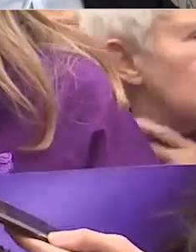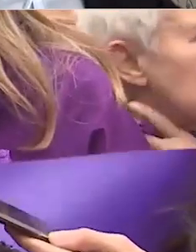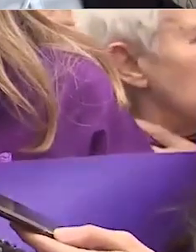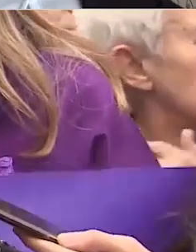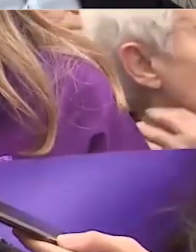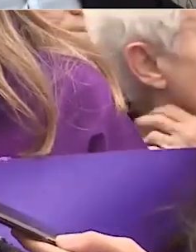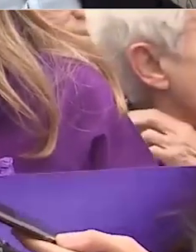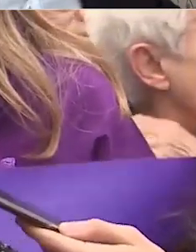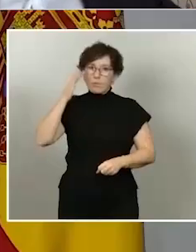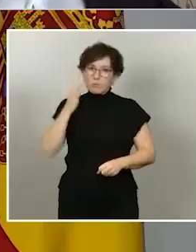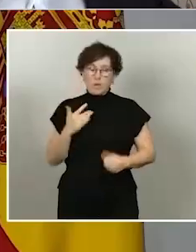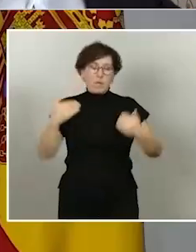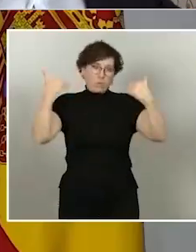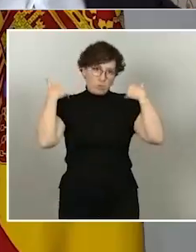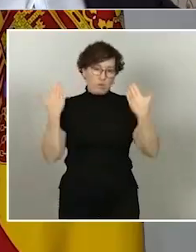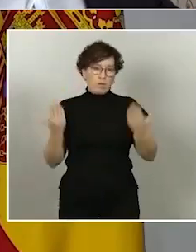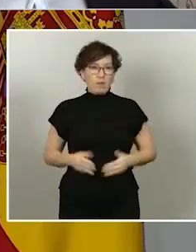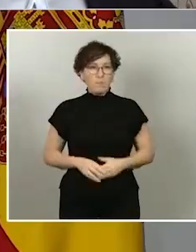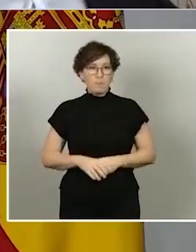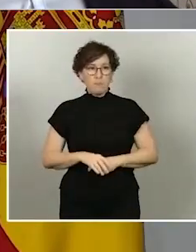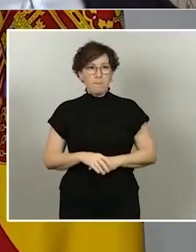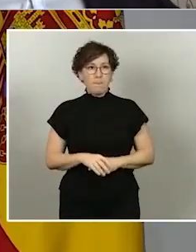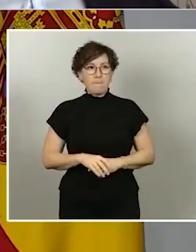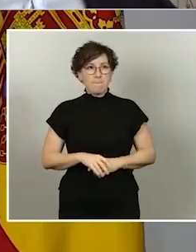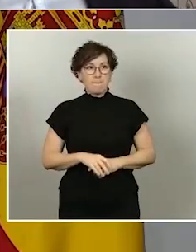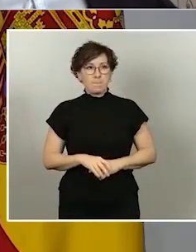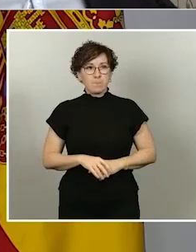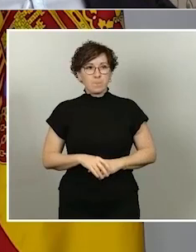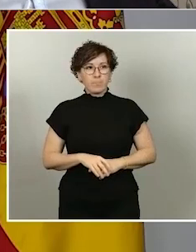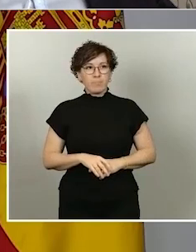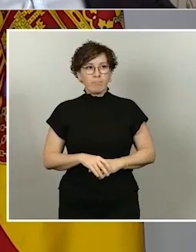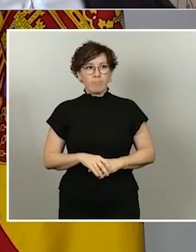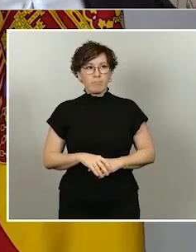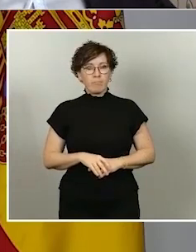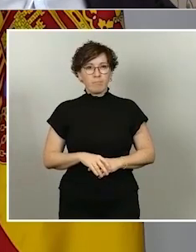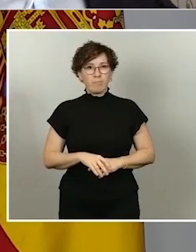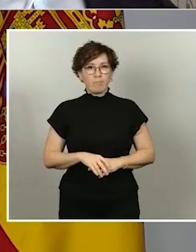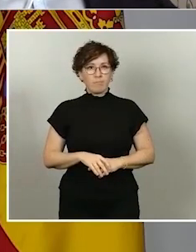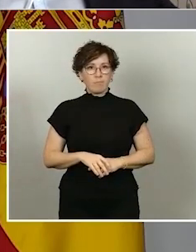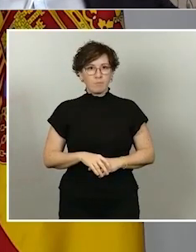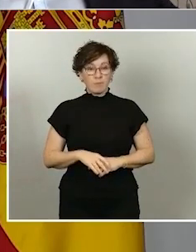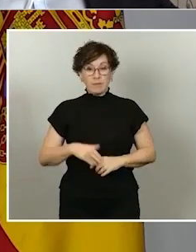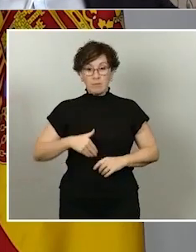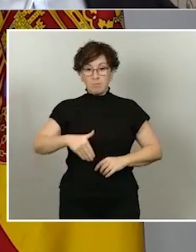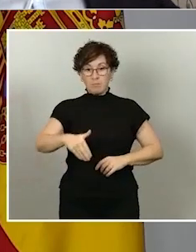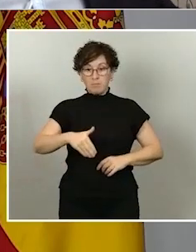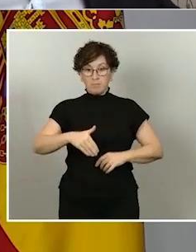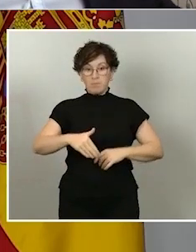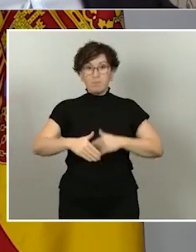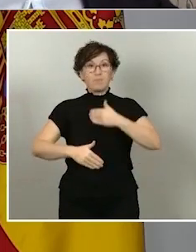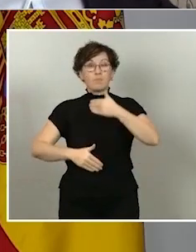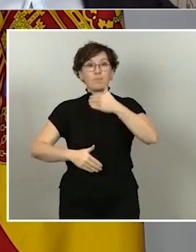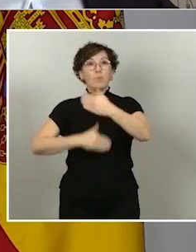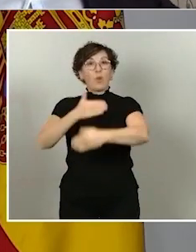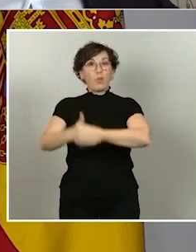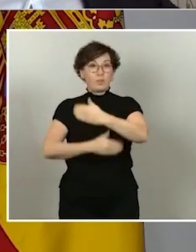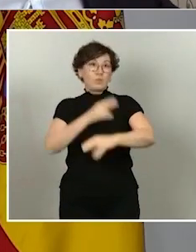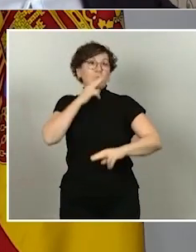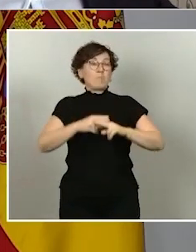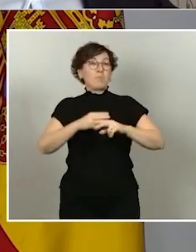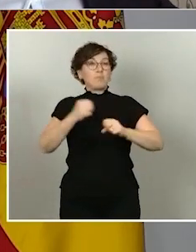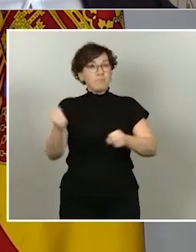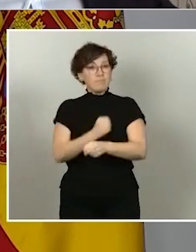los intachable el cuerpo de la guardia civil y policía nacional que llevan demostrando con